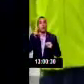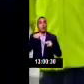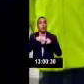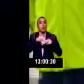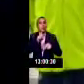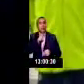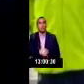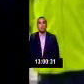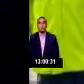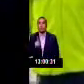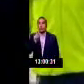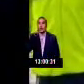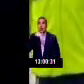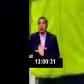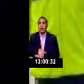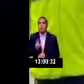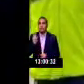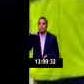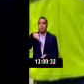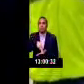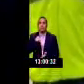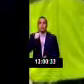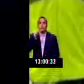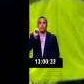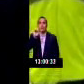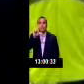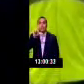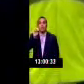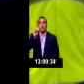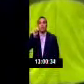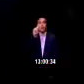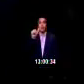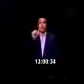Amigo. Para las 14 horas está prevista la comparecencia de Daniel Mendoza. Cristian Hidalgo, TC Televisión.